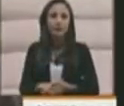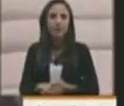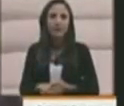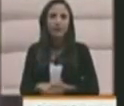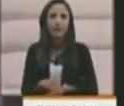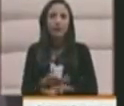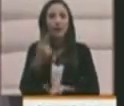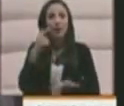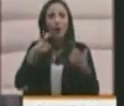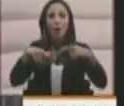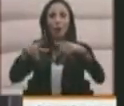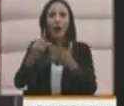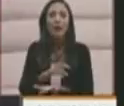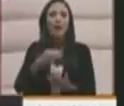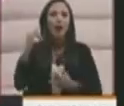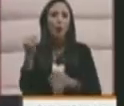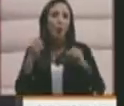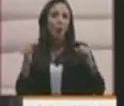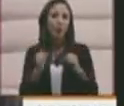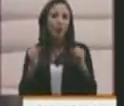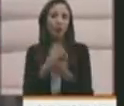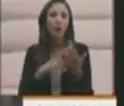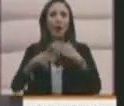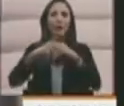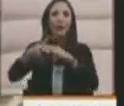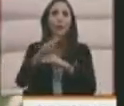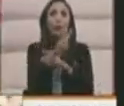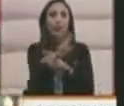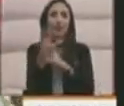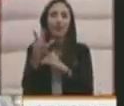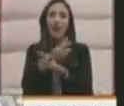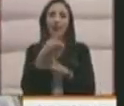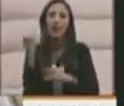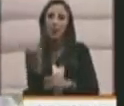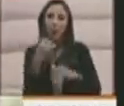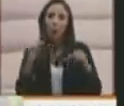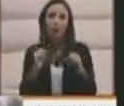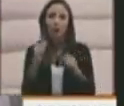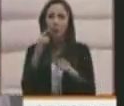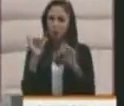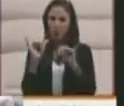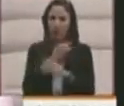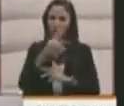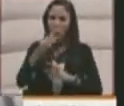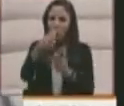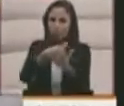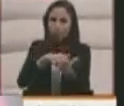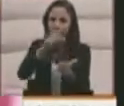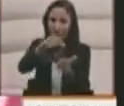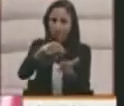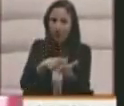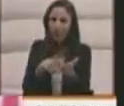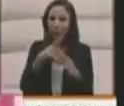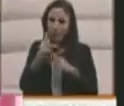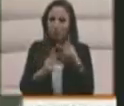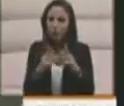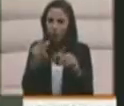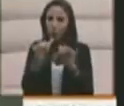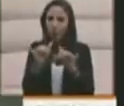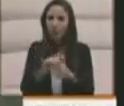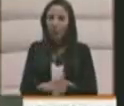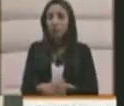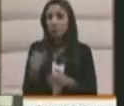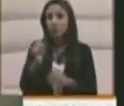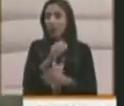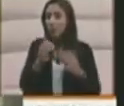Junco. En el Junquito, exactamente kilómetro 23 del Junquito. ¿Tú mismo eres el productor? Somos productores. Nosotros los hijos